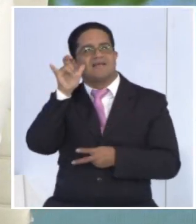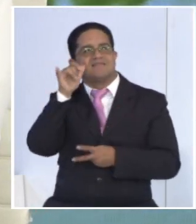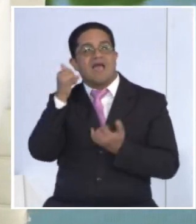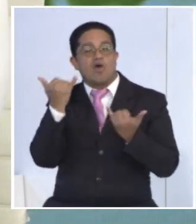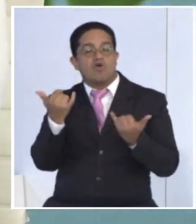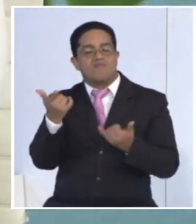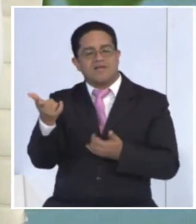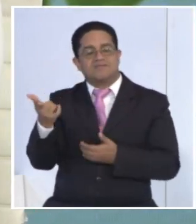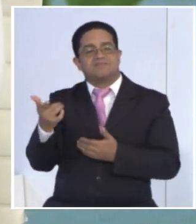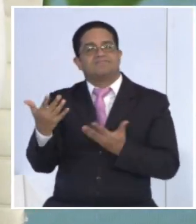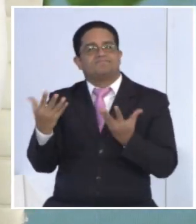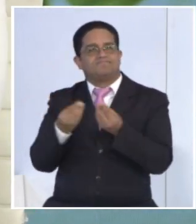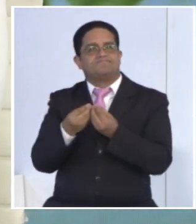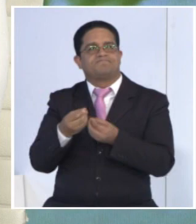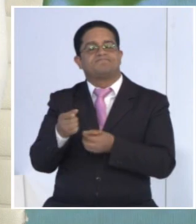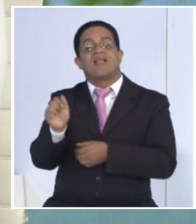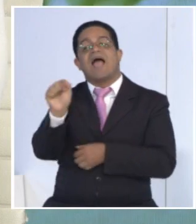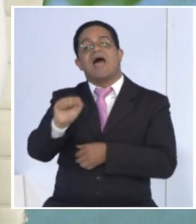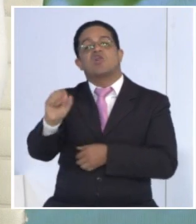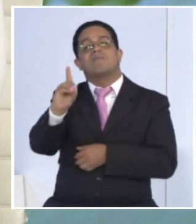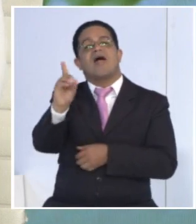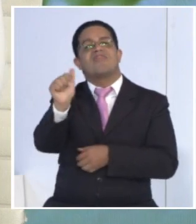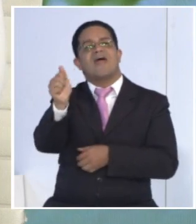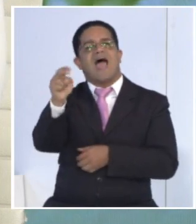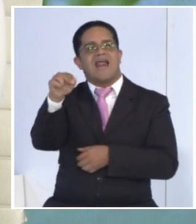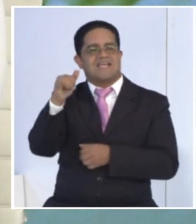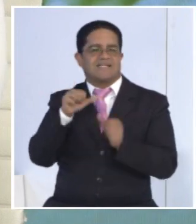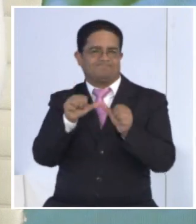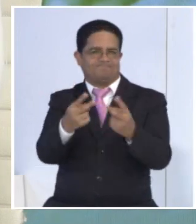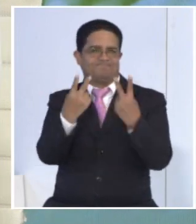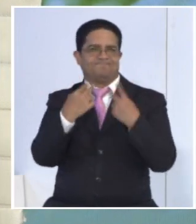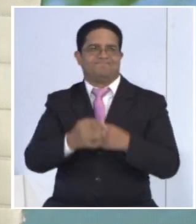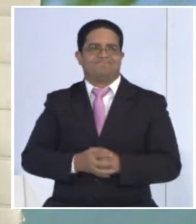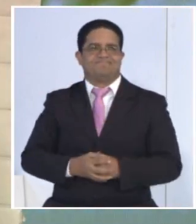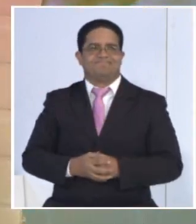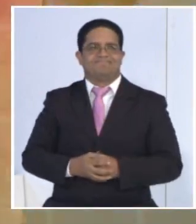también con la doctora a través de @DanielaJSalas. Volvemos.